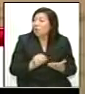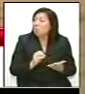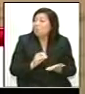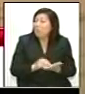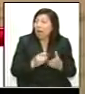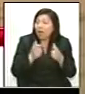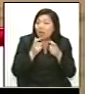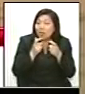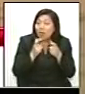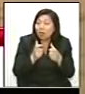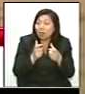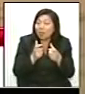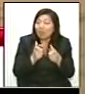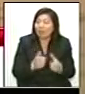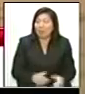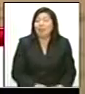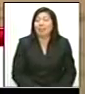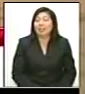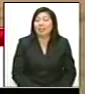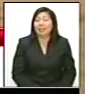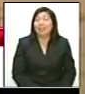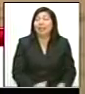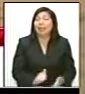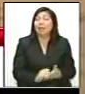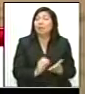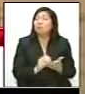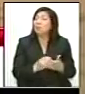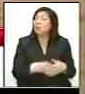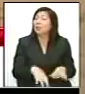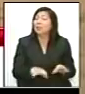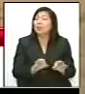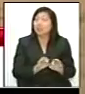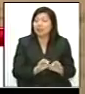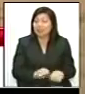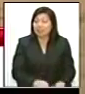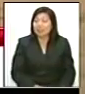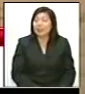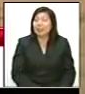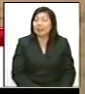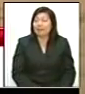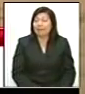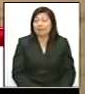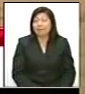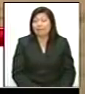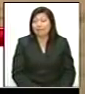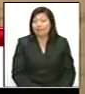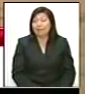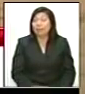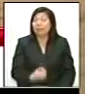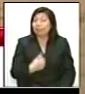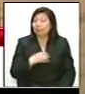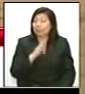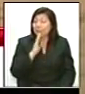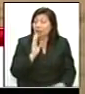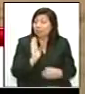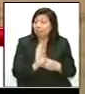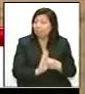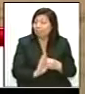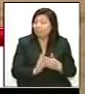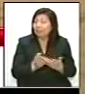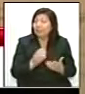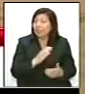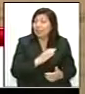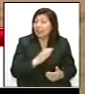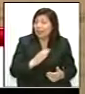control, batidas, etcétera. Creo que eso es muy, muy importante. Hemos hablado de la protección de autoridades del